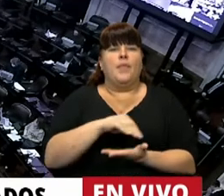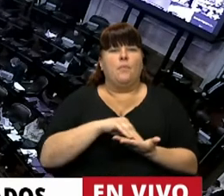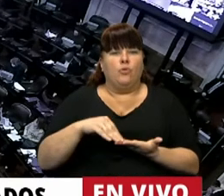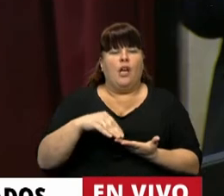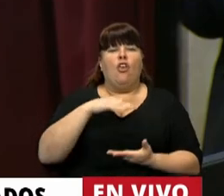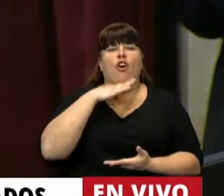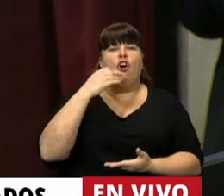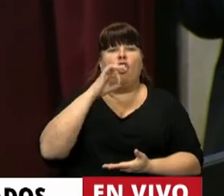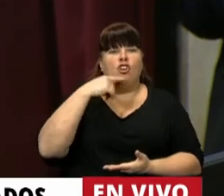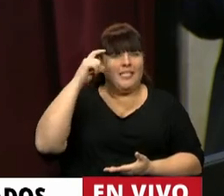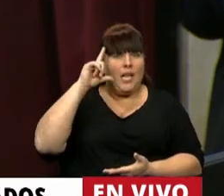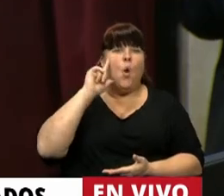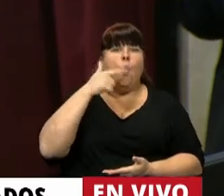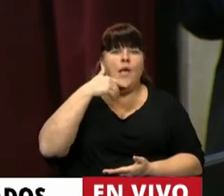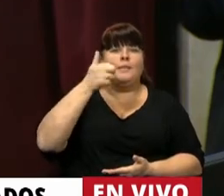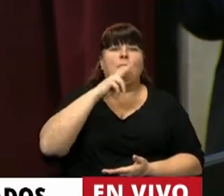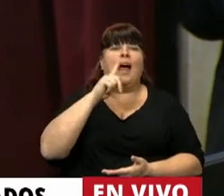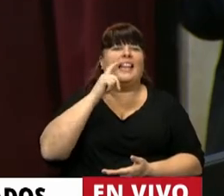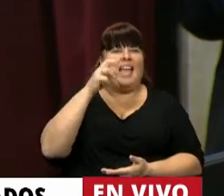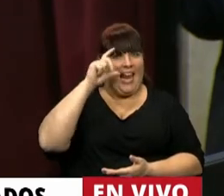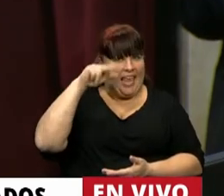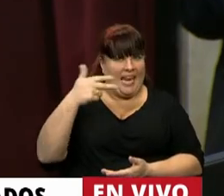Diputado José Luis Martiarena.